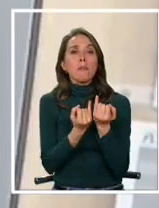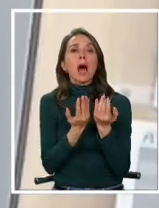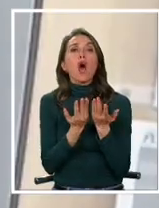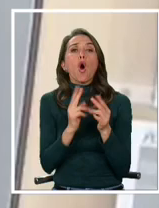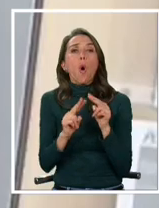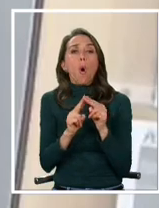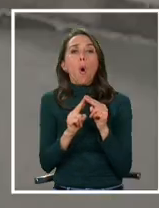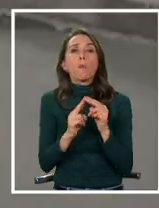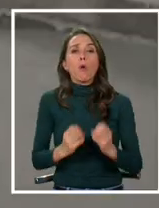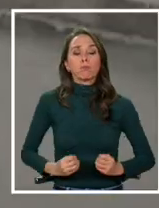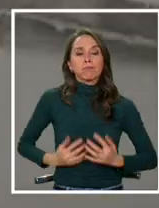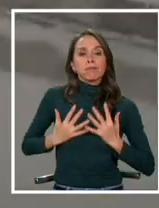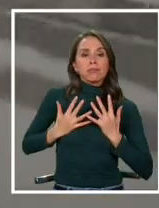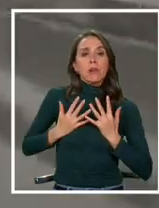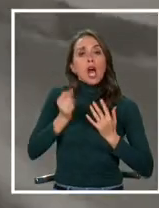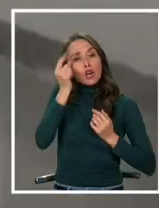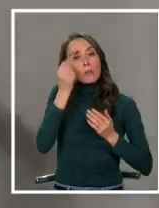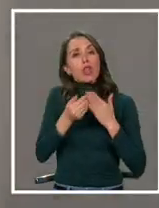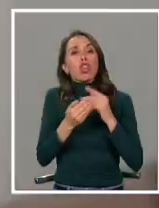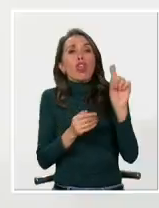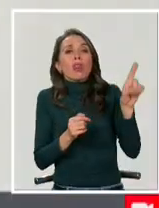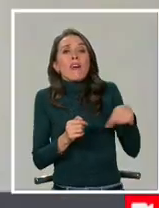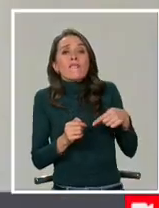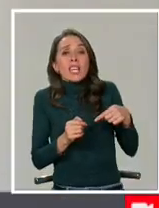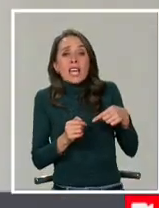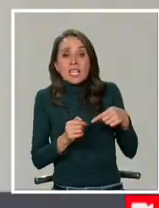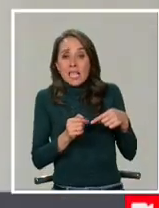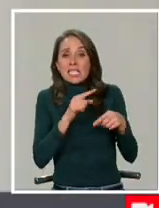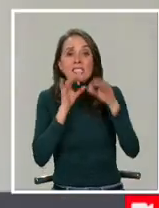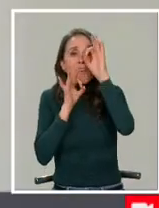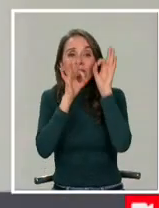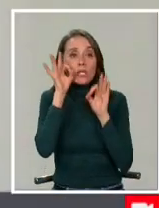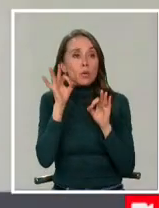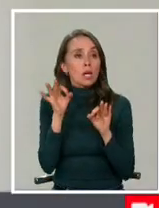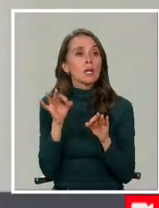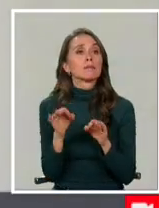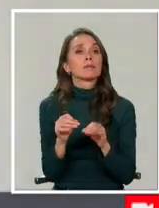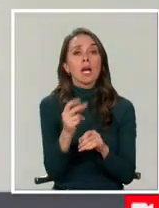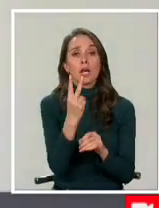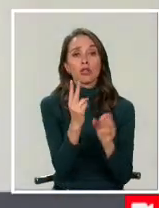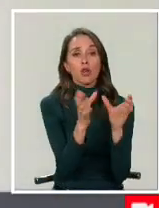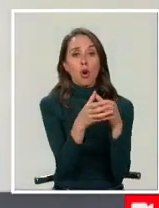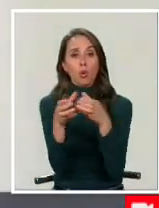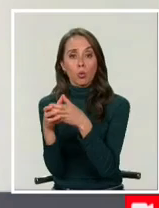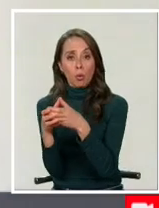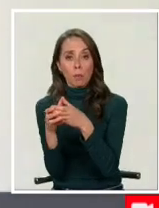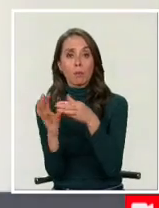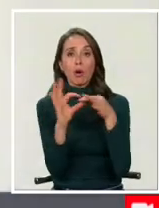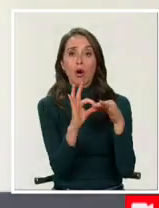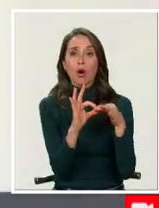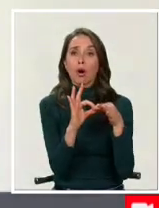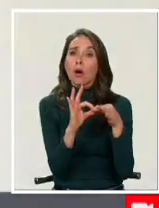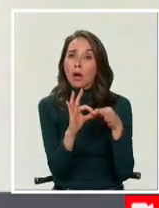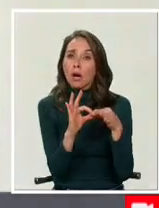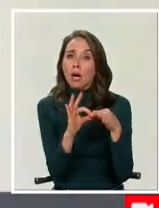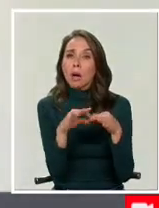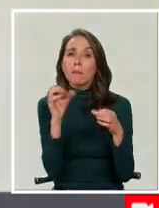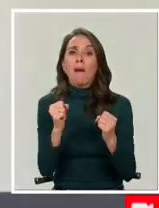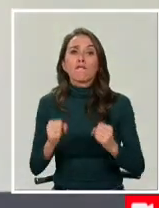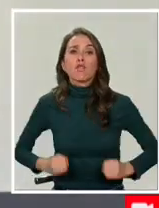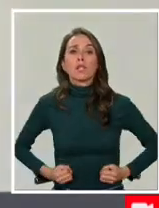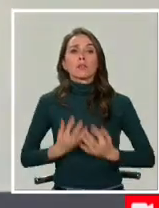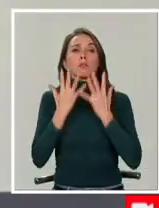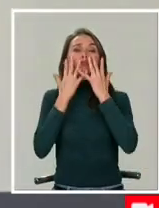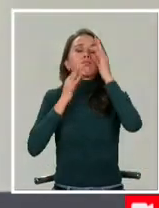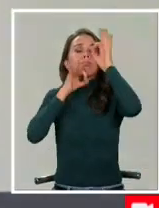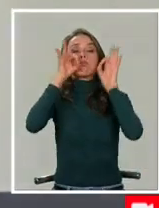comportamiento y comprender mejor su origen ha dos grandes grupos uno asociado a mayor agresividad mayor virulencia y